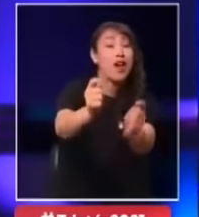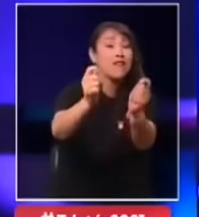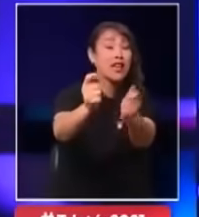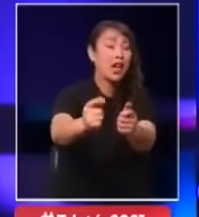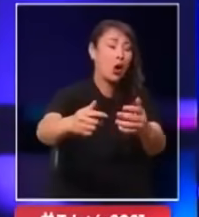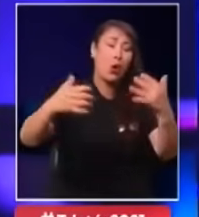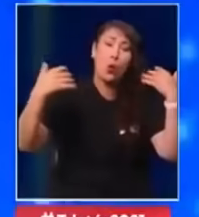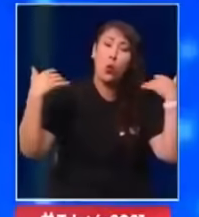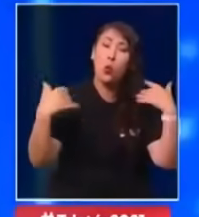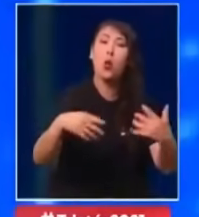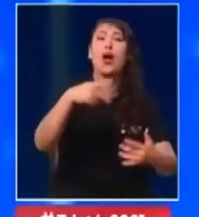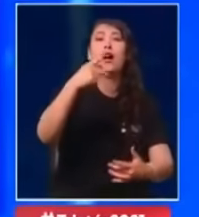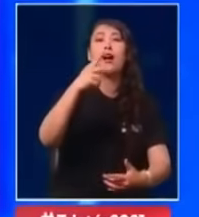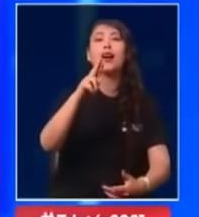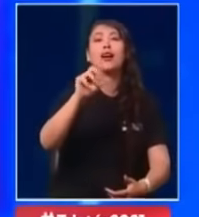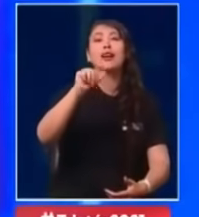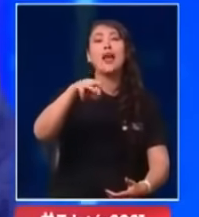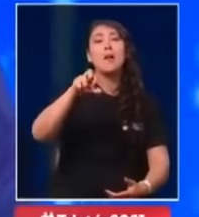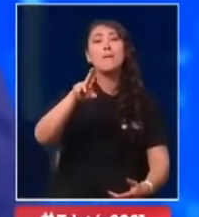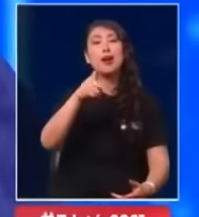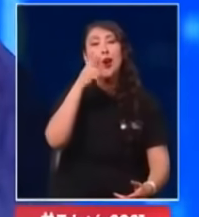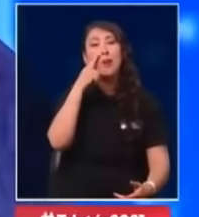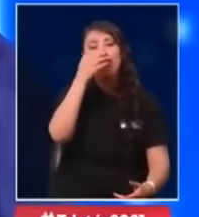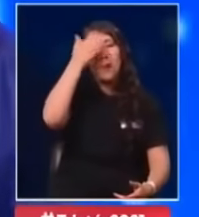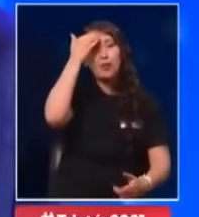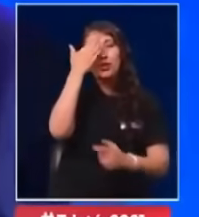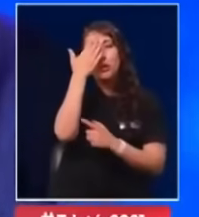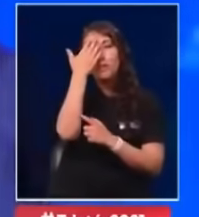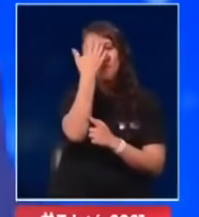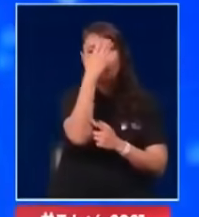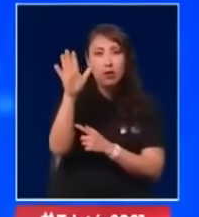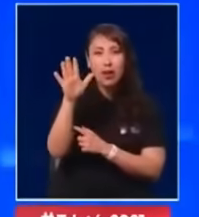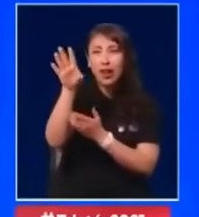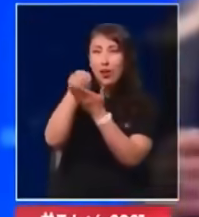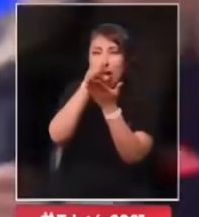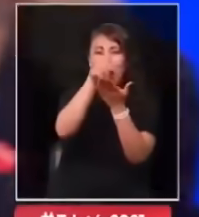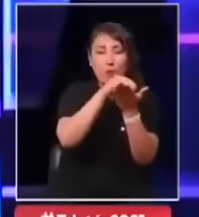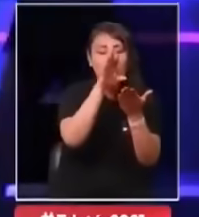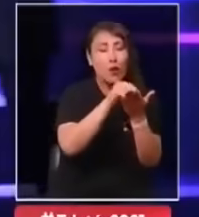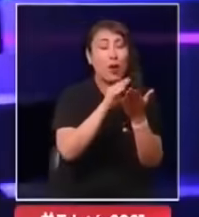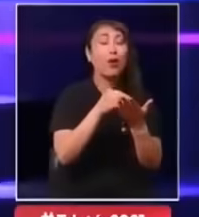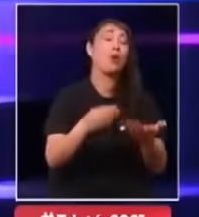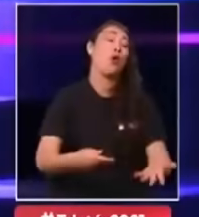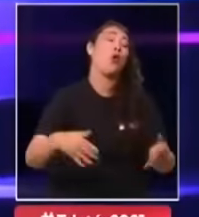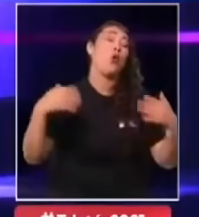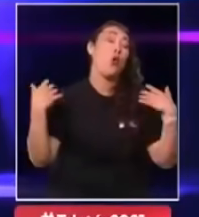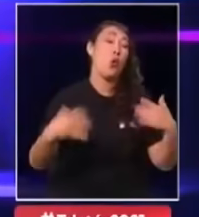Estefan Kramer. Muy bien, muchas gracias. Dale, Benetton.